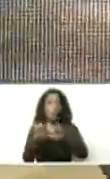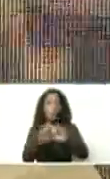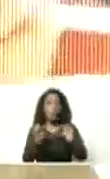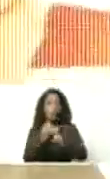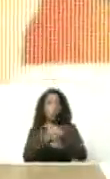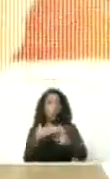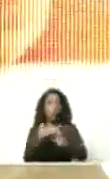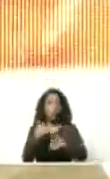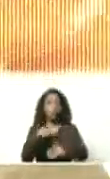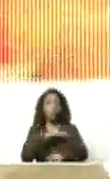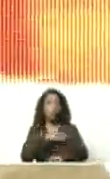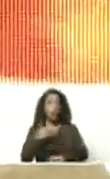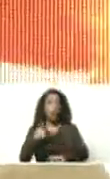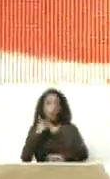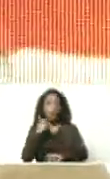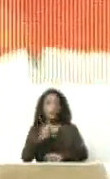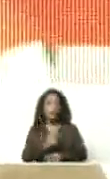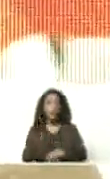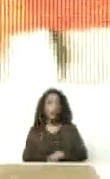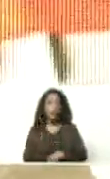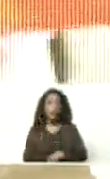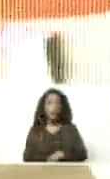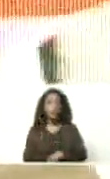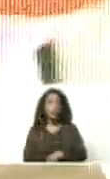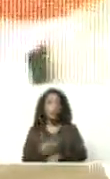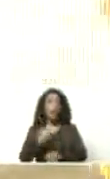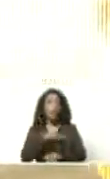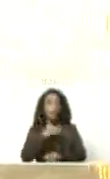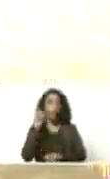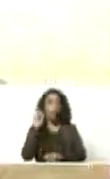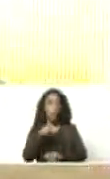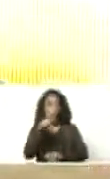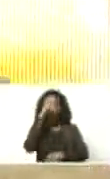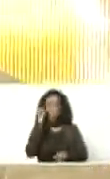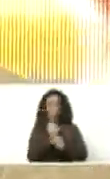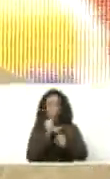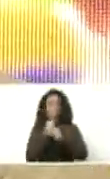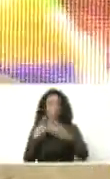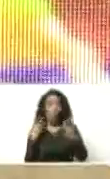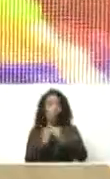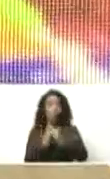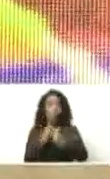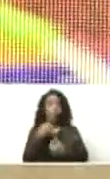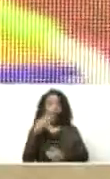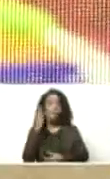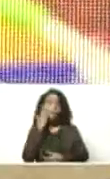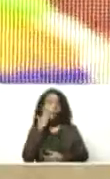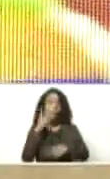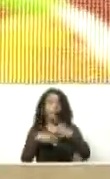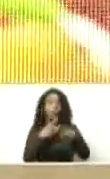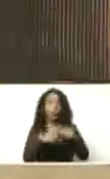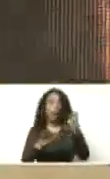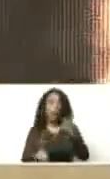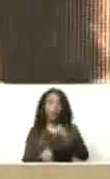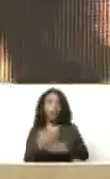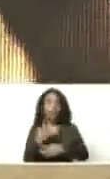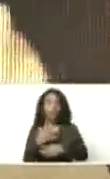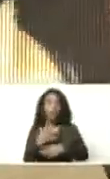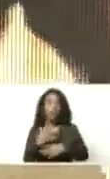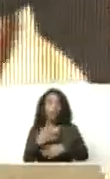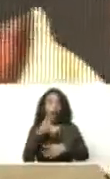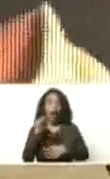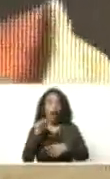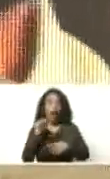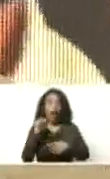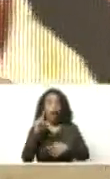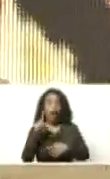Media, queremos decir que nosotros también estamos trabajando en conjunto con las madres procesadoras, con la Fundación Alexis Vive, con